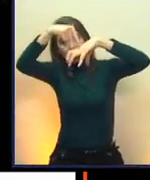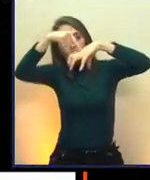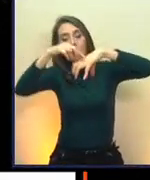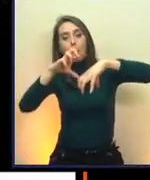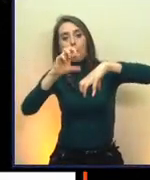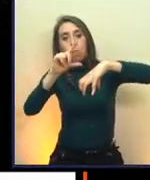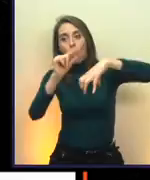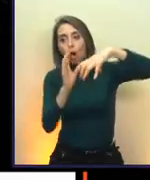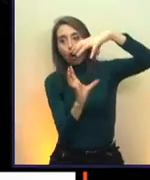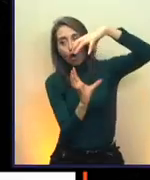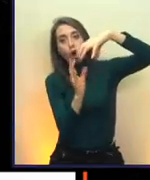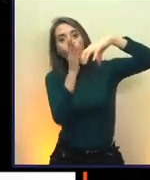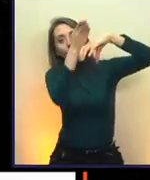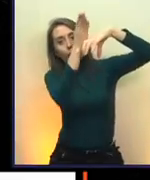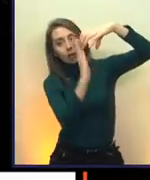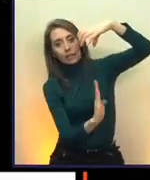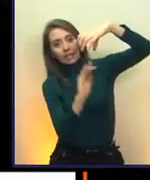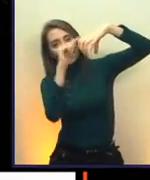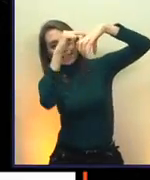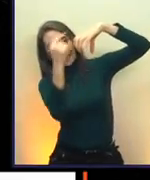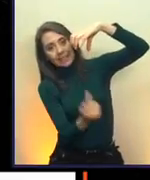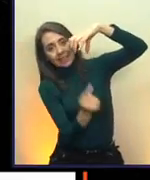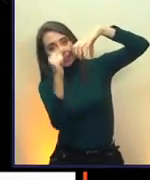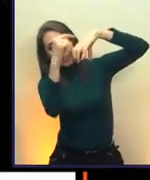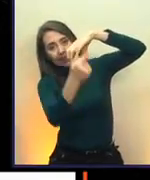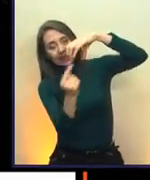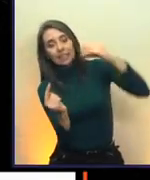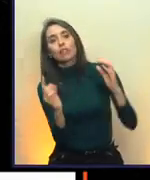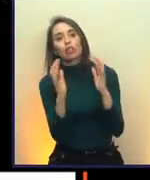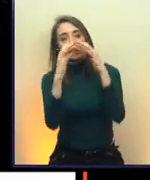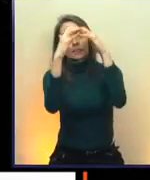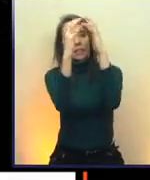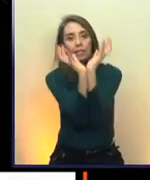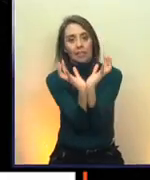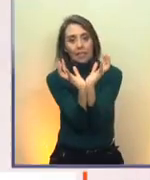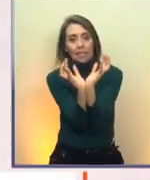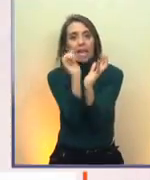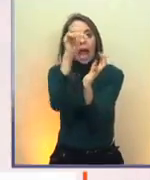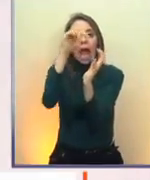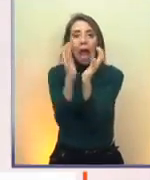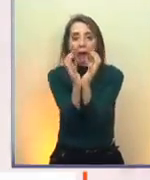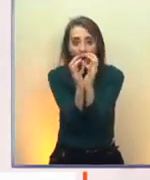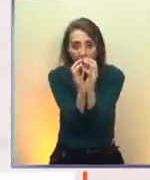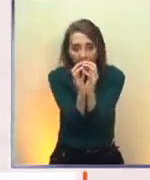ya están los meridianos, todos convergen ahí, todos los meridianos. Entonces, ¿qué hora hay ahí? Hora cero nomás.